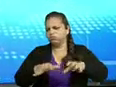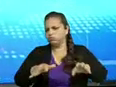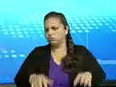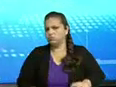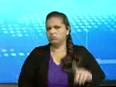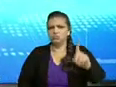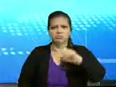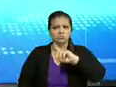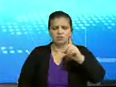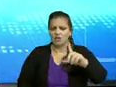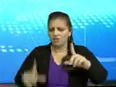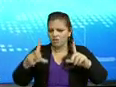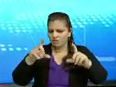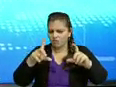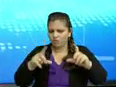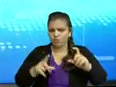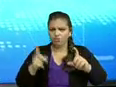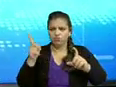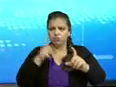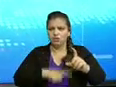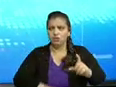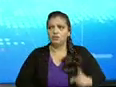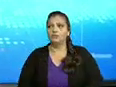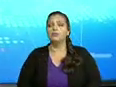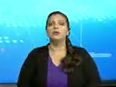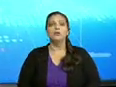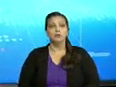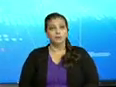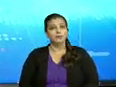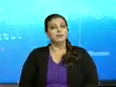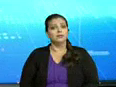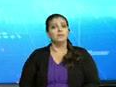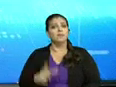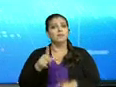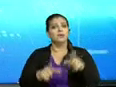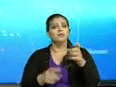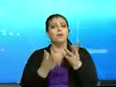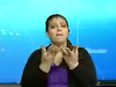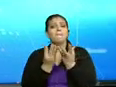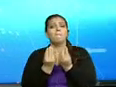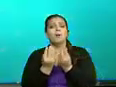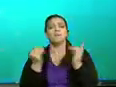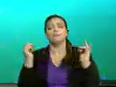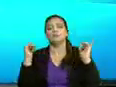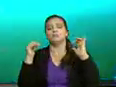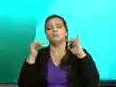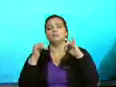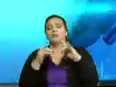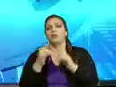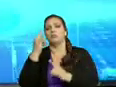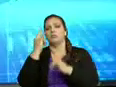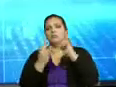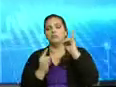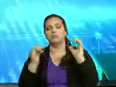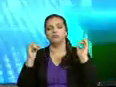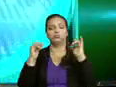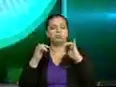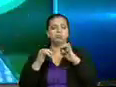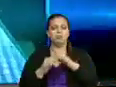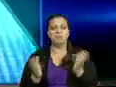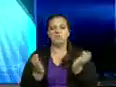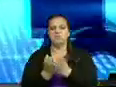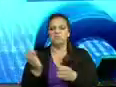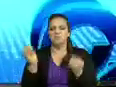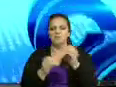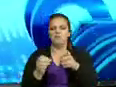que a pesar de que gran cantidad de personas visitaron ese cantón en el último feriado, las labores de limpieza de las playas fueron efectuadas